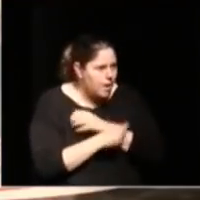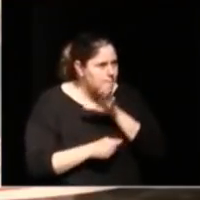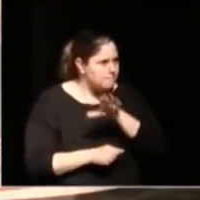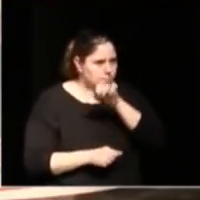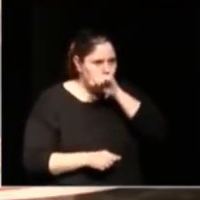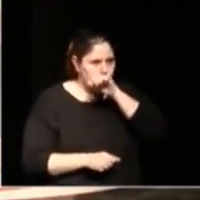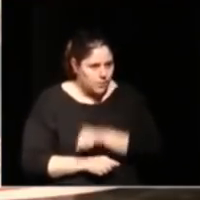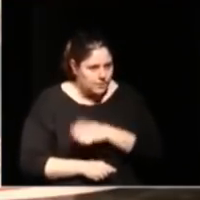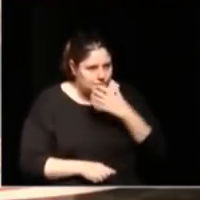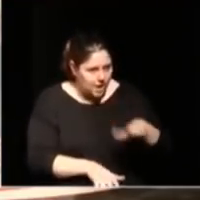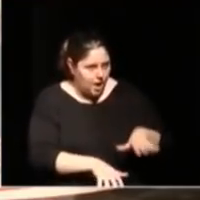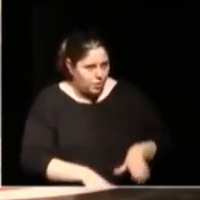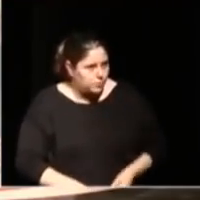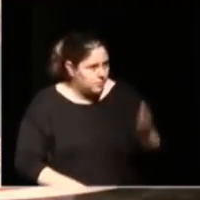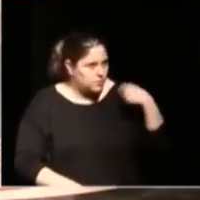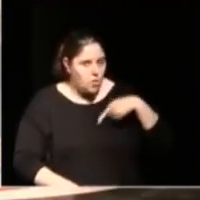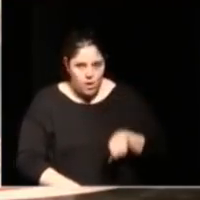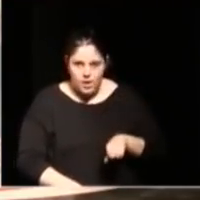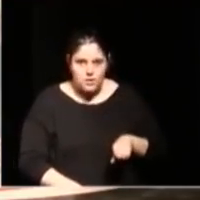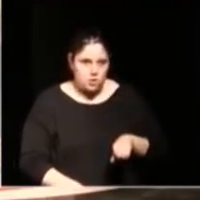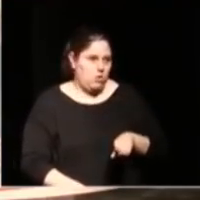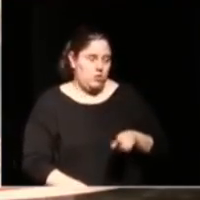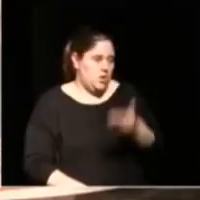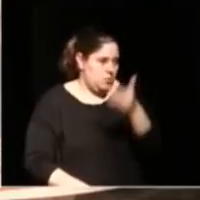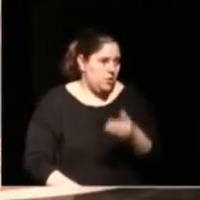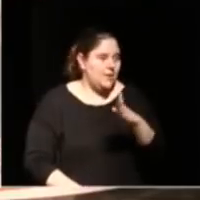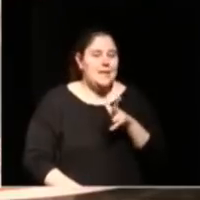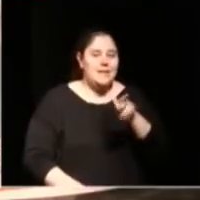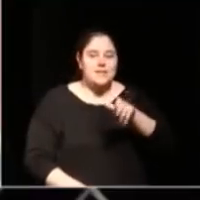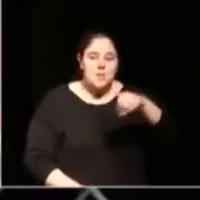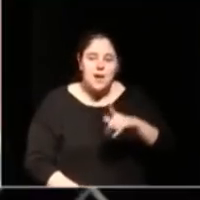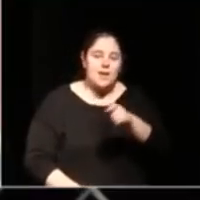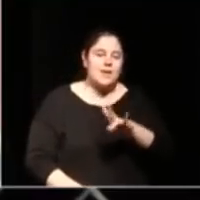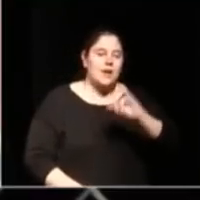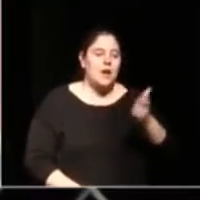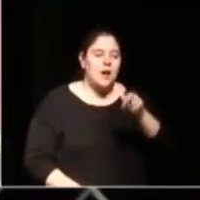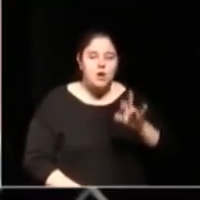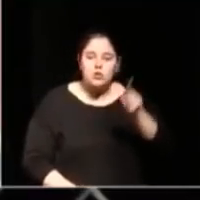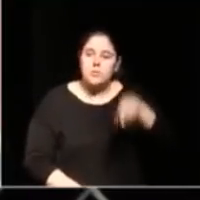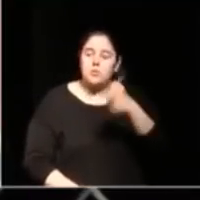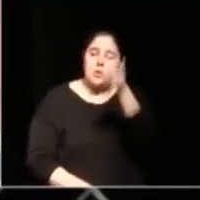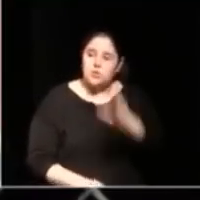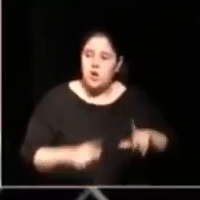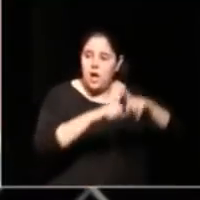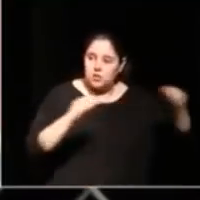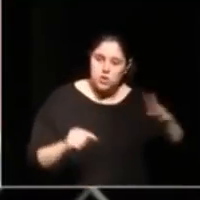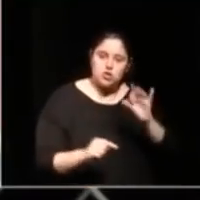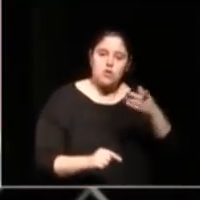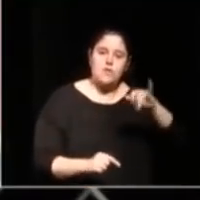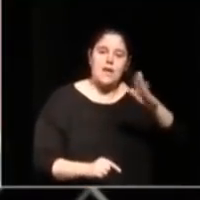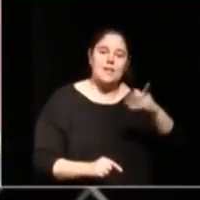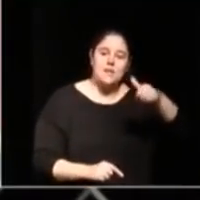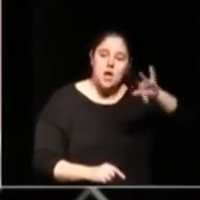te adopta es la forma más hermosa de amar la patria, Chema Guijarro. Una asturiana, Sofía